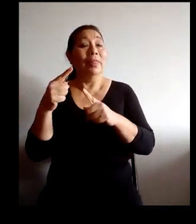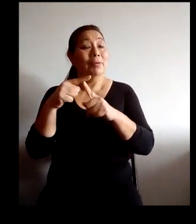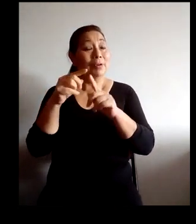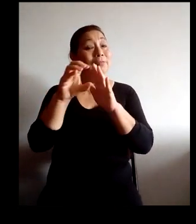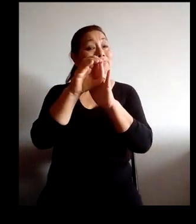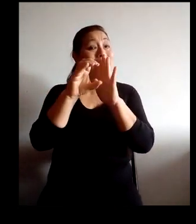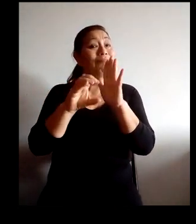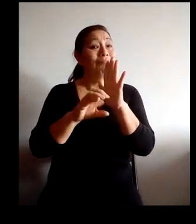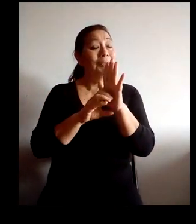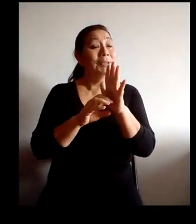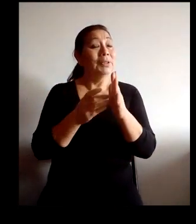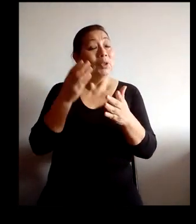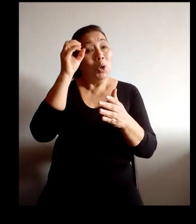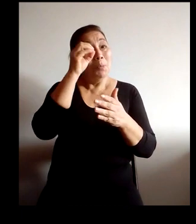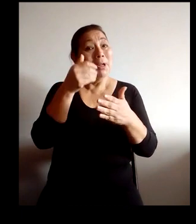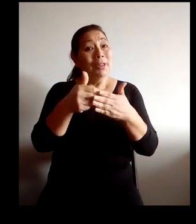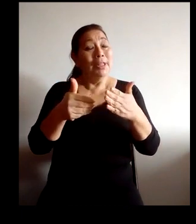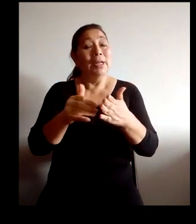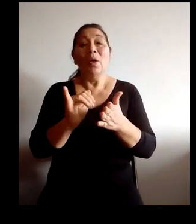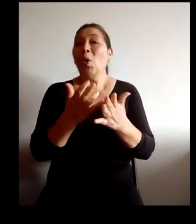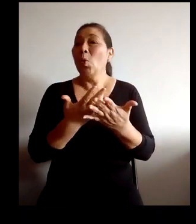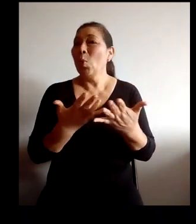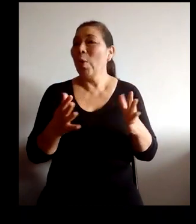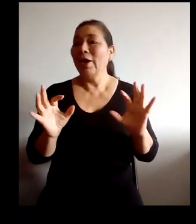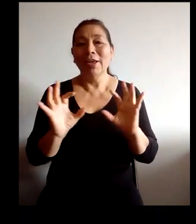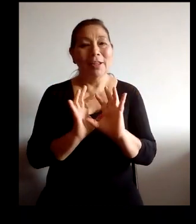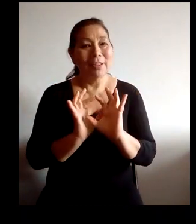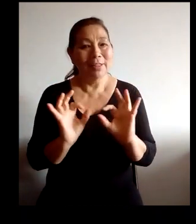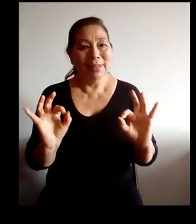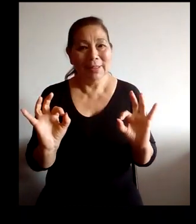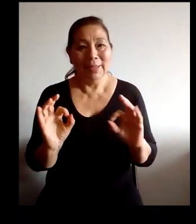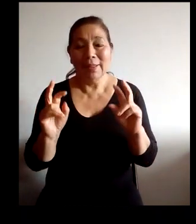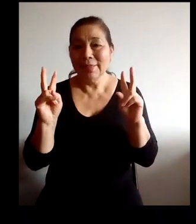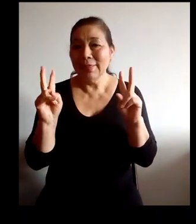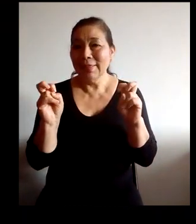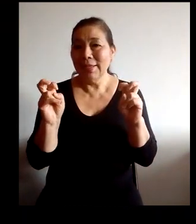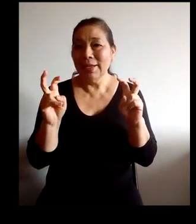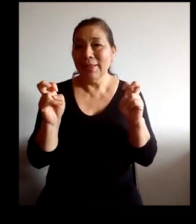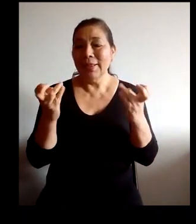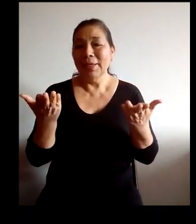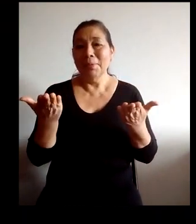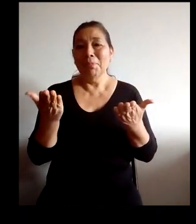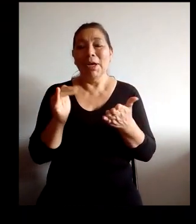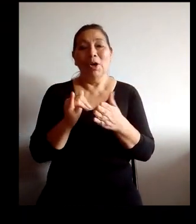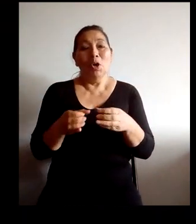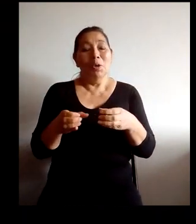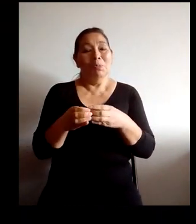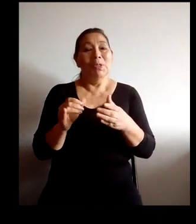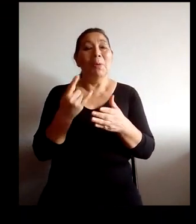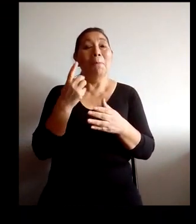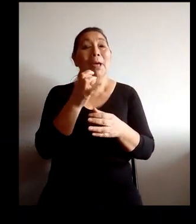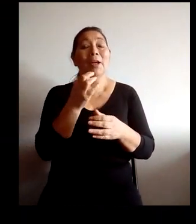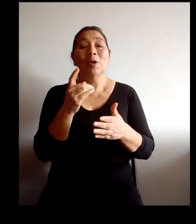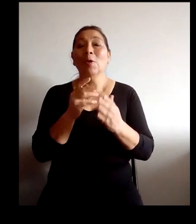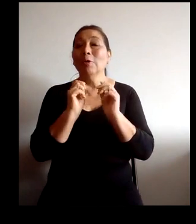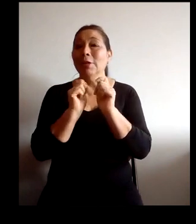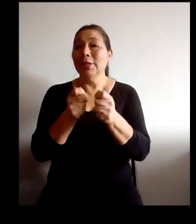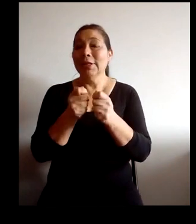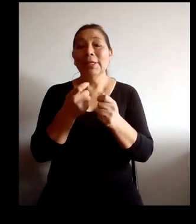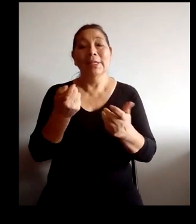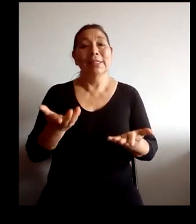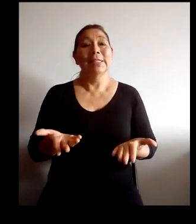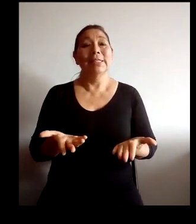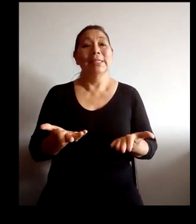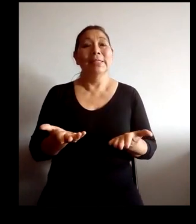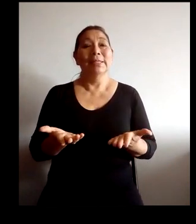que existen comisiones específicas o no para el otorgamiento, en este caso, de estos tipos de certificados. En ese sentido, no se puede hacer ningún tipo de distingo donde